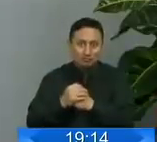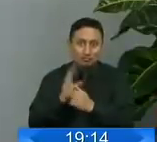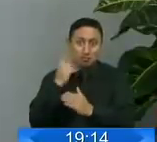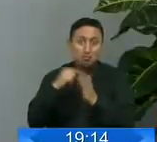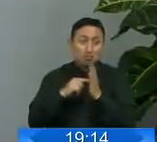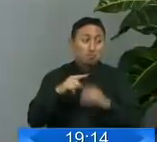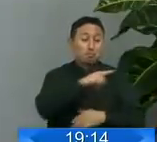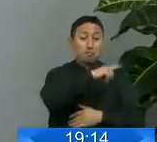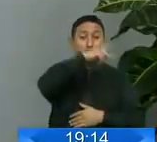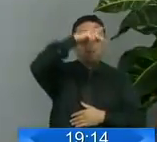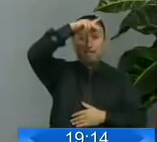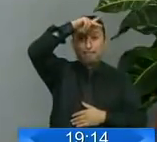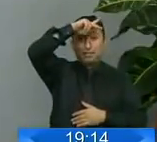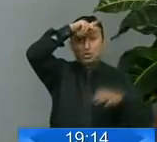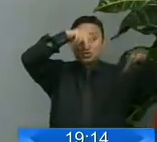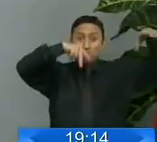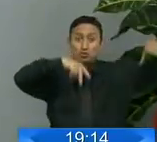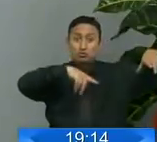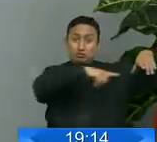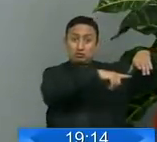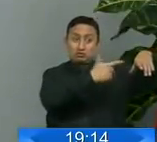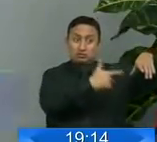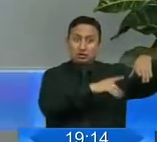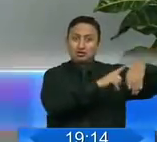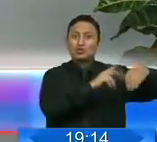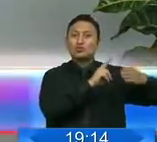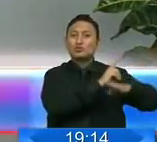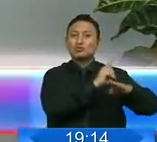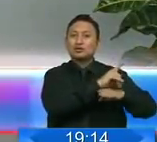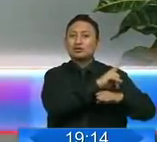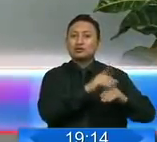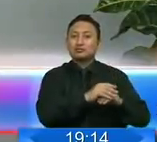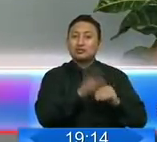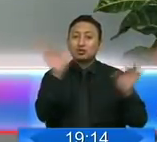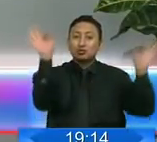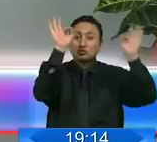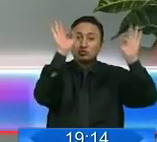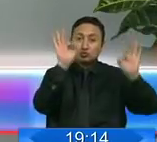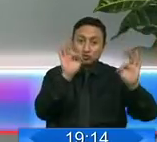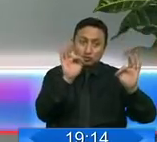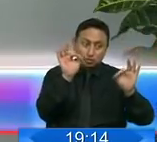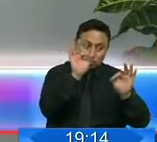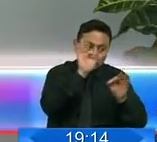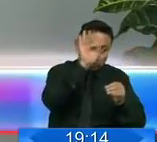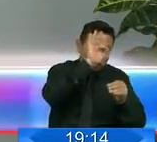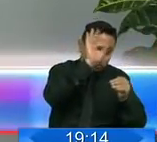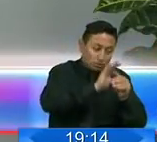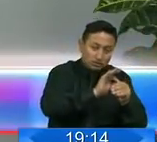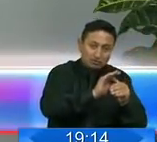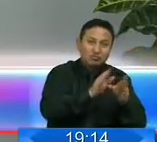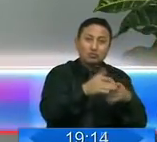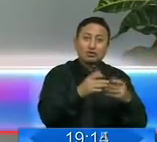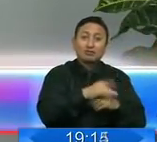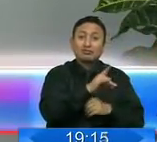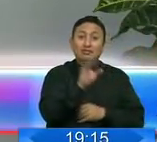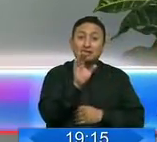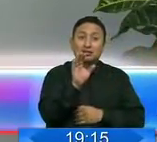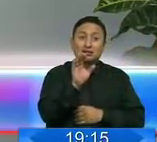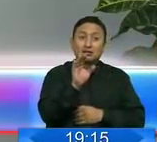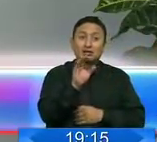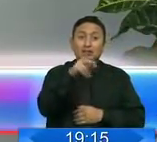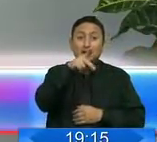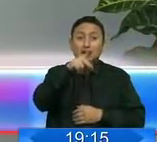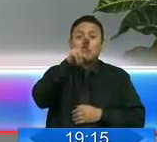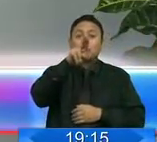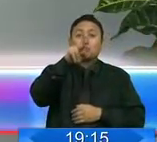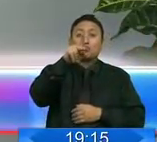¿no?, utiliza la técnica del insecto estéril, que es irradiar a las moscas, a la pupa de